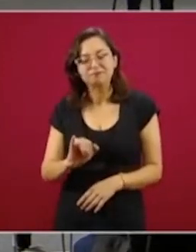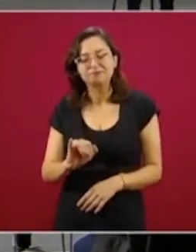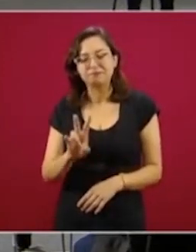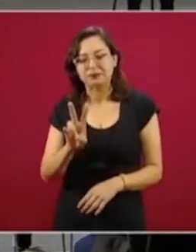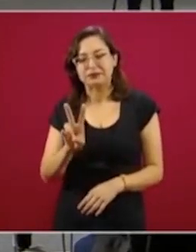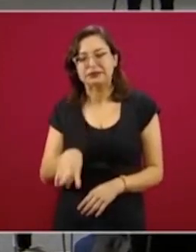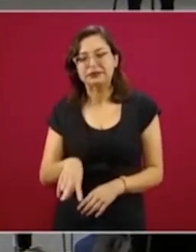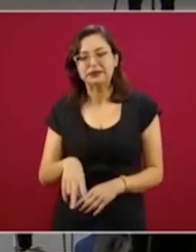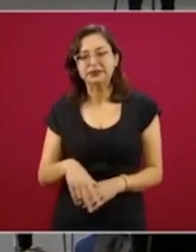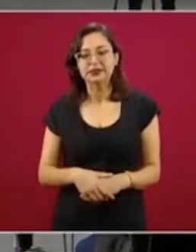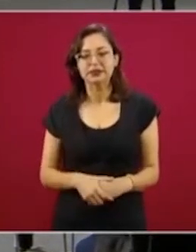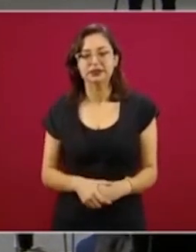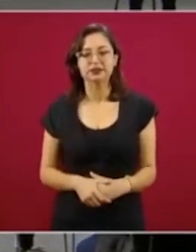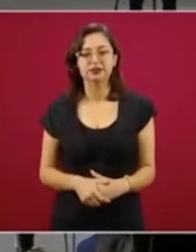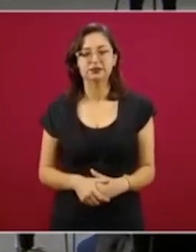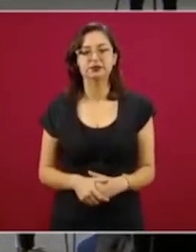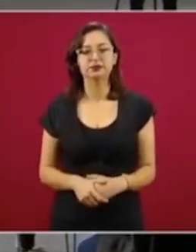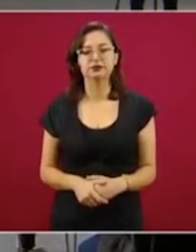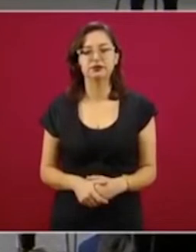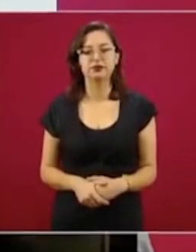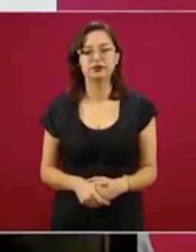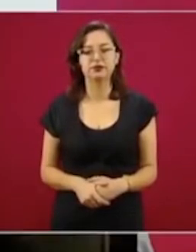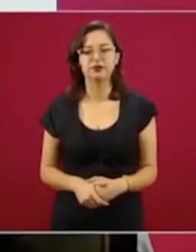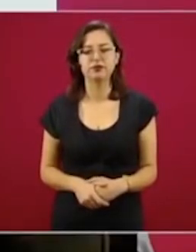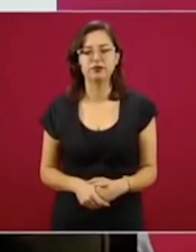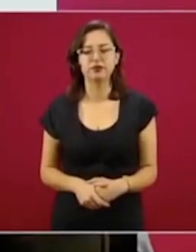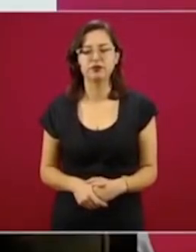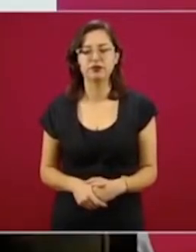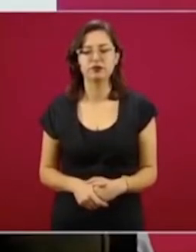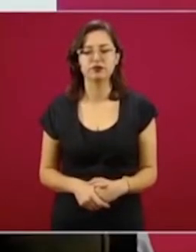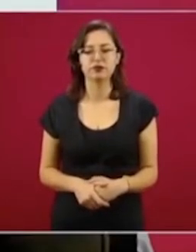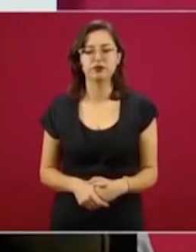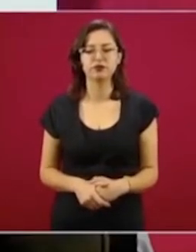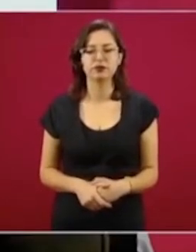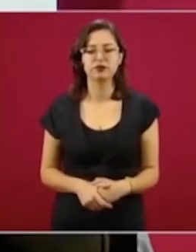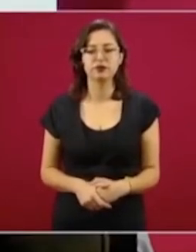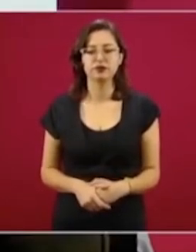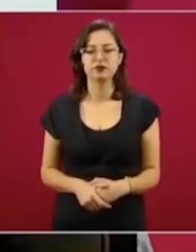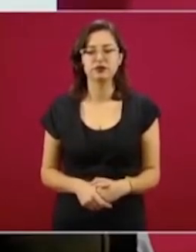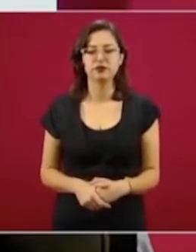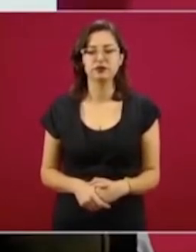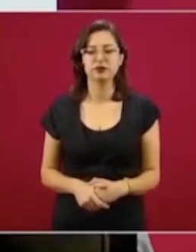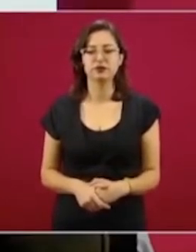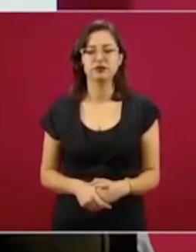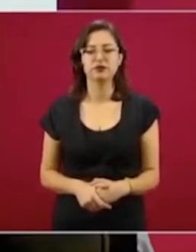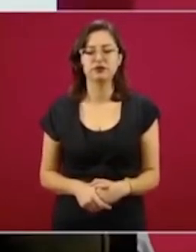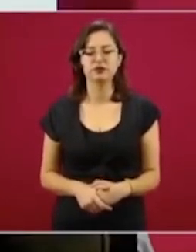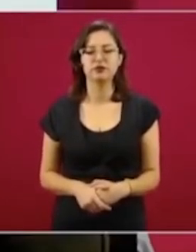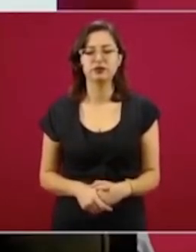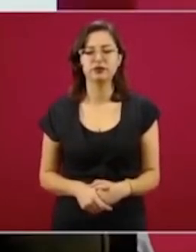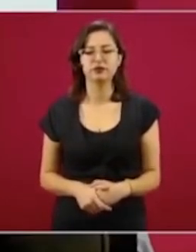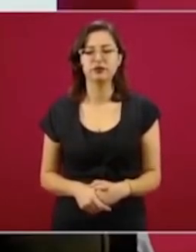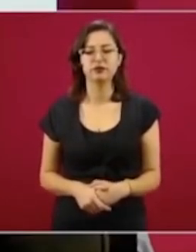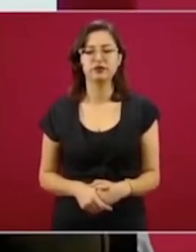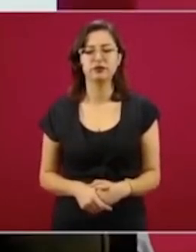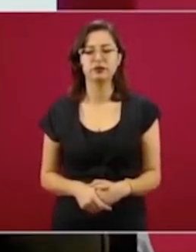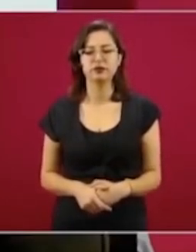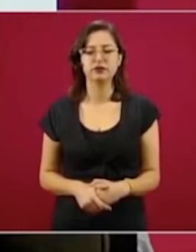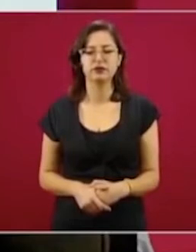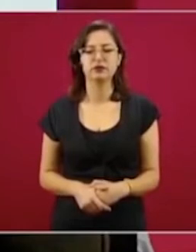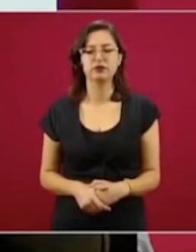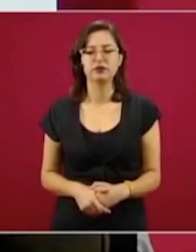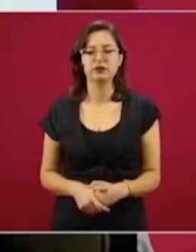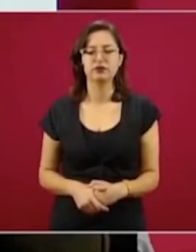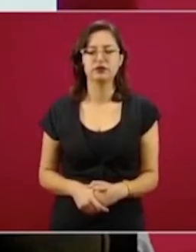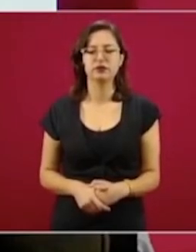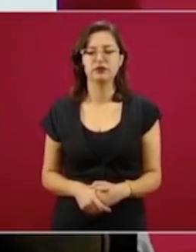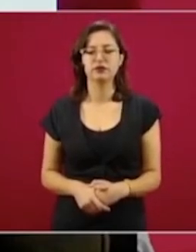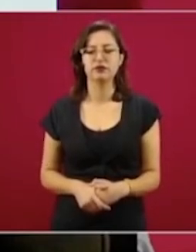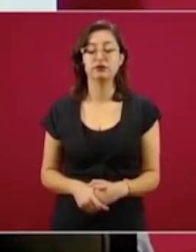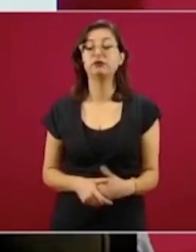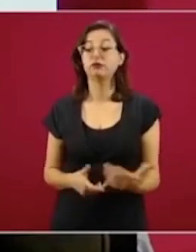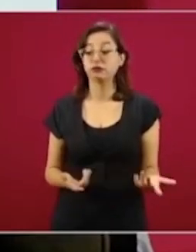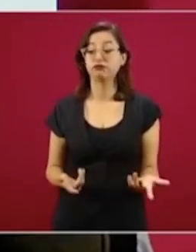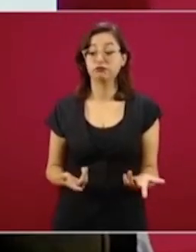se